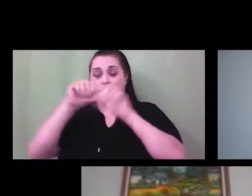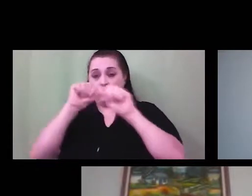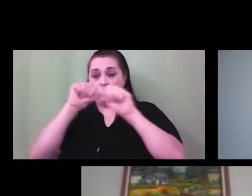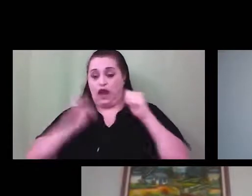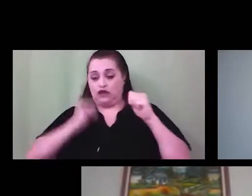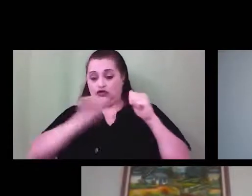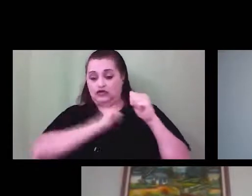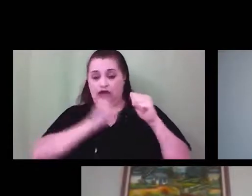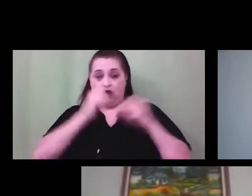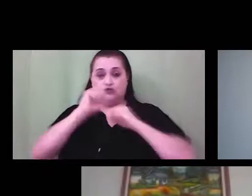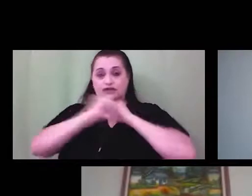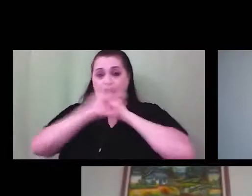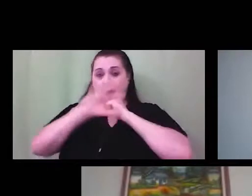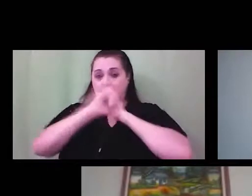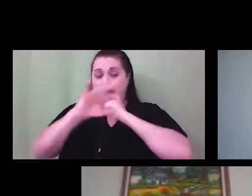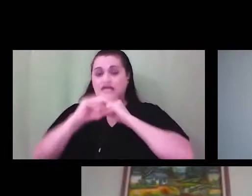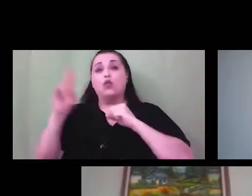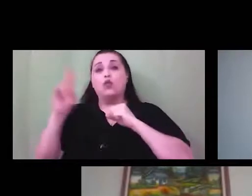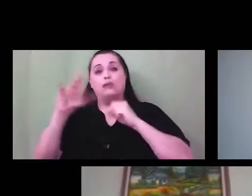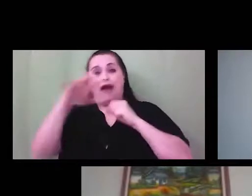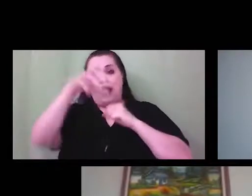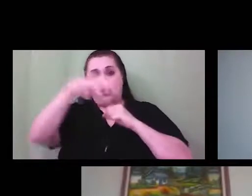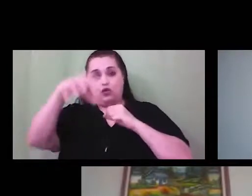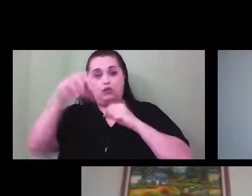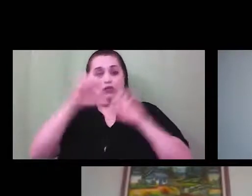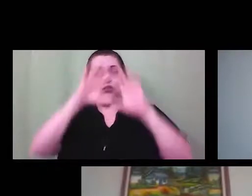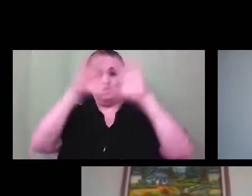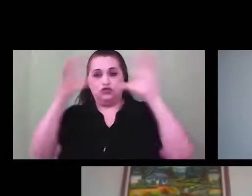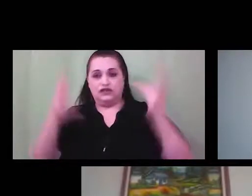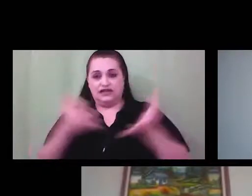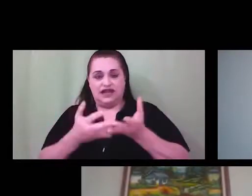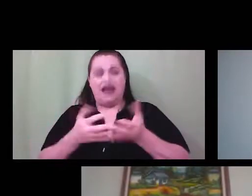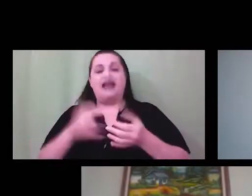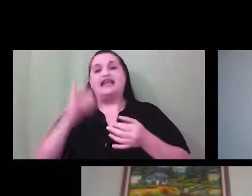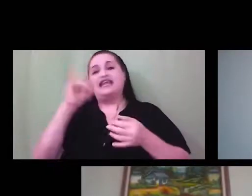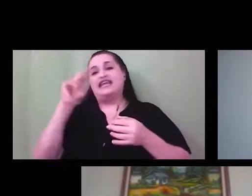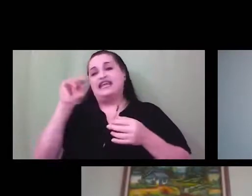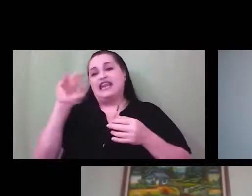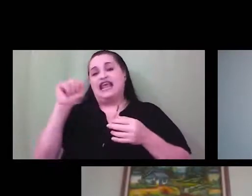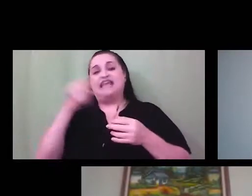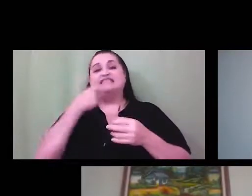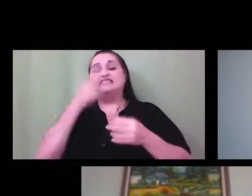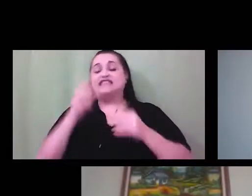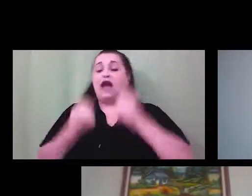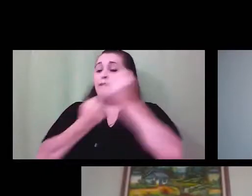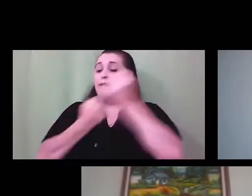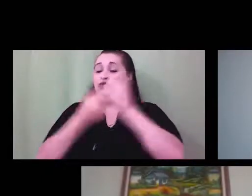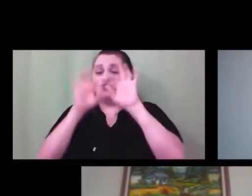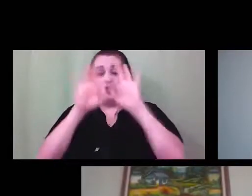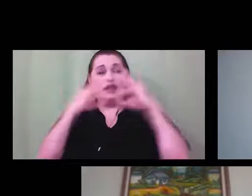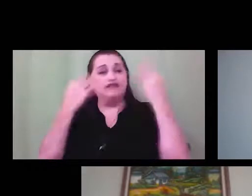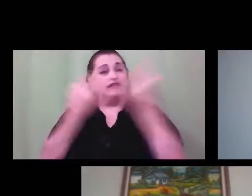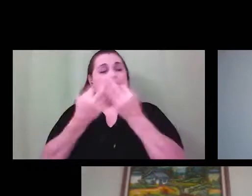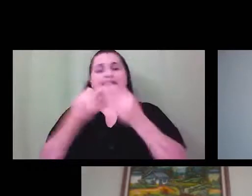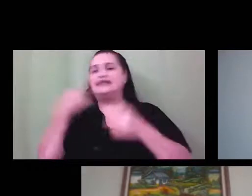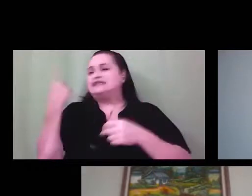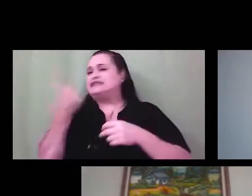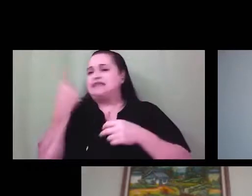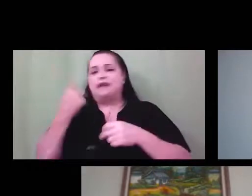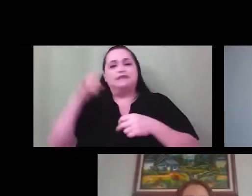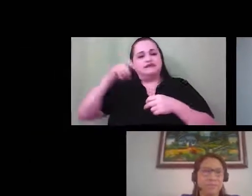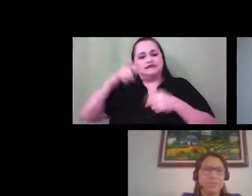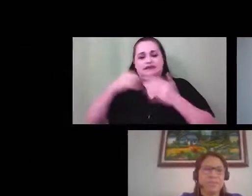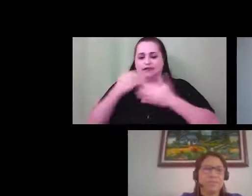la Campaña Urbano Mundial. Y finalmente Inesita Jiménez, que el apoyo a la familia siempre va a ser indispensable en el